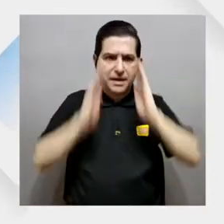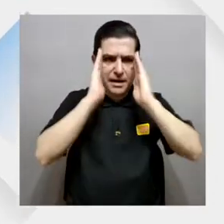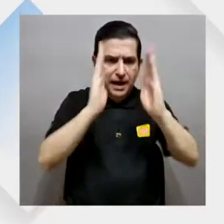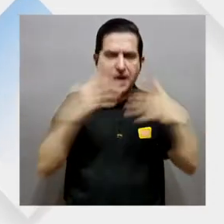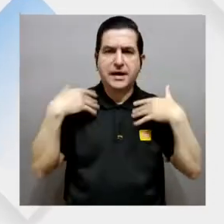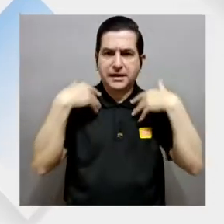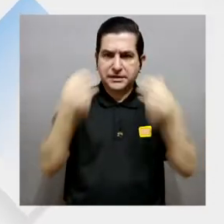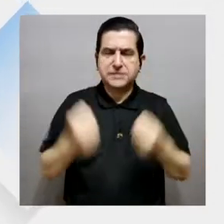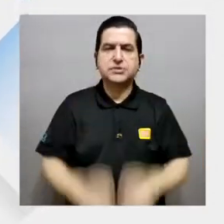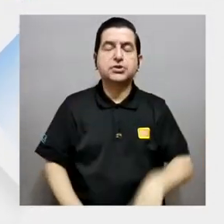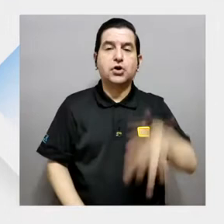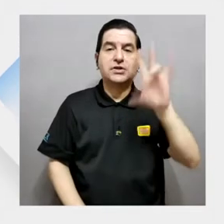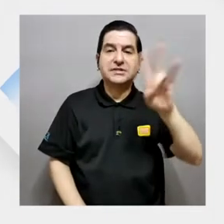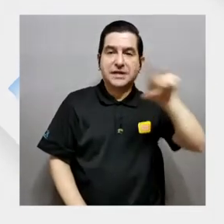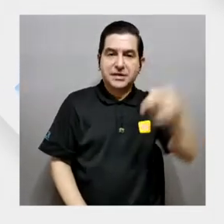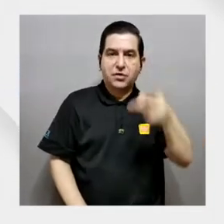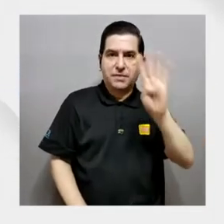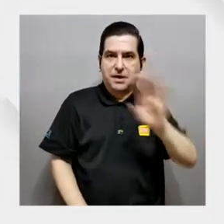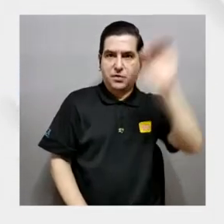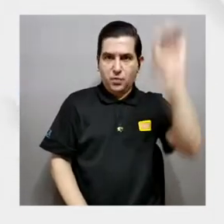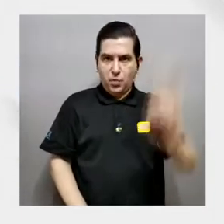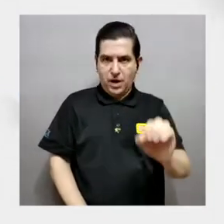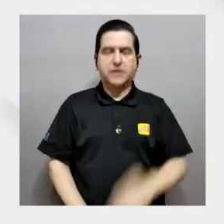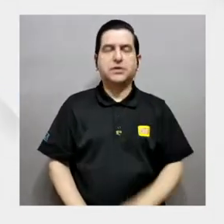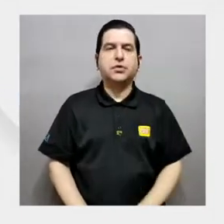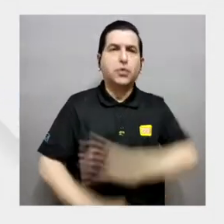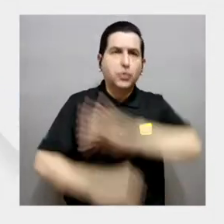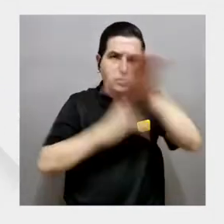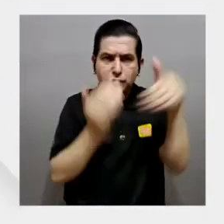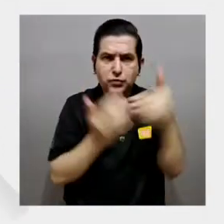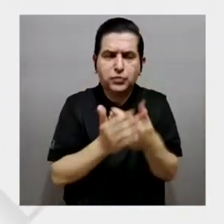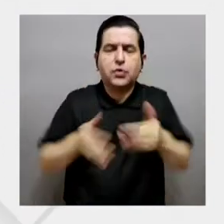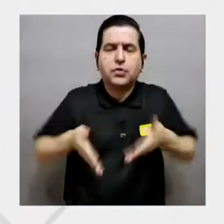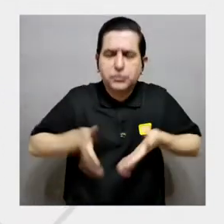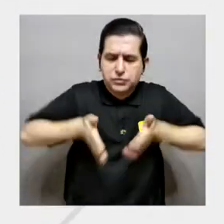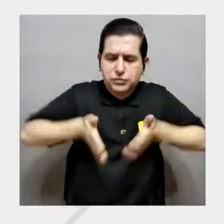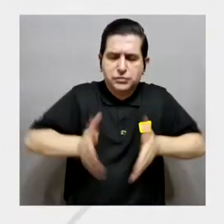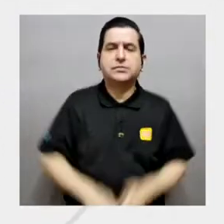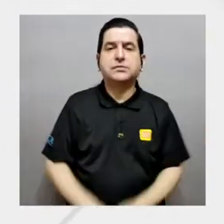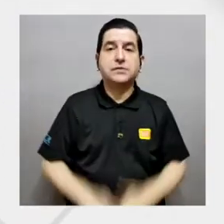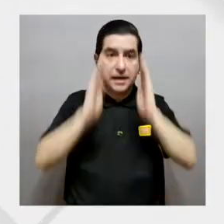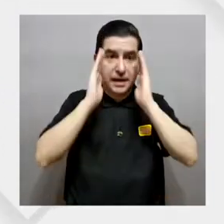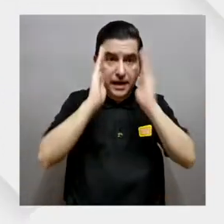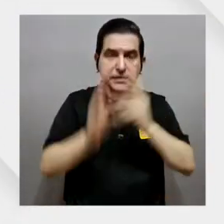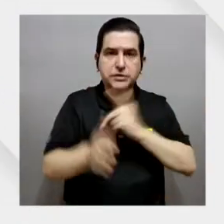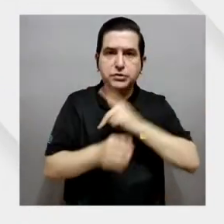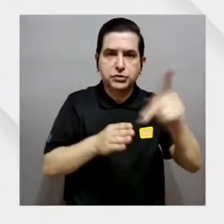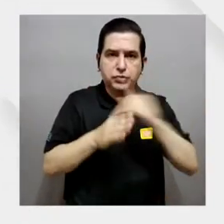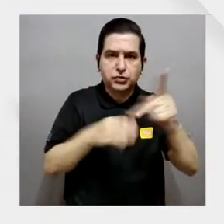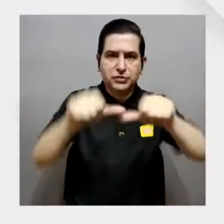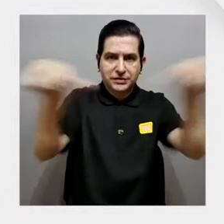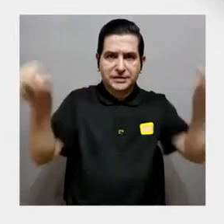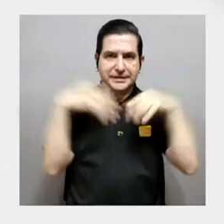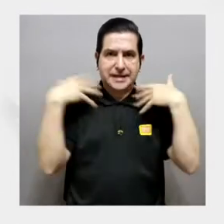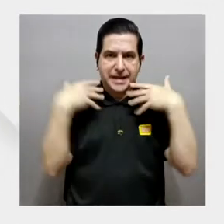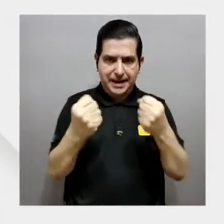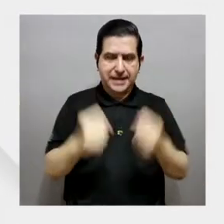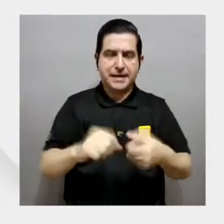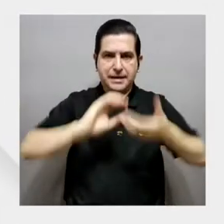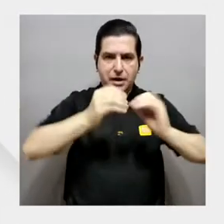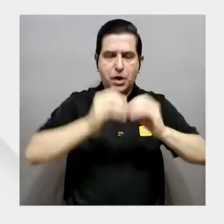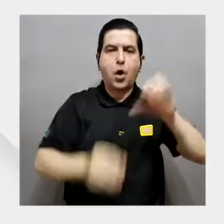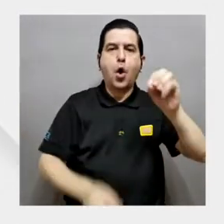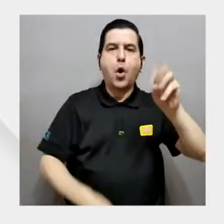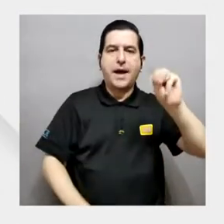a salud es de 7,4% y la totalidad de los nacimientos es atendida por profesionales en salud, datos de